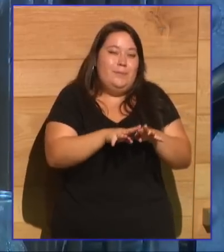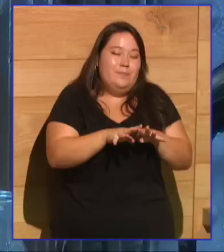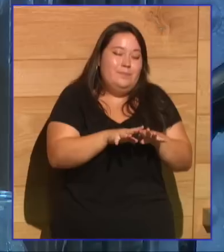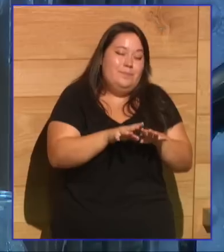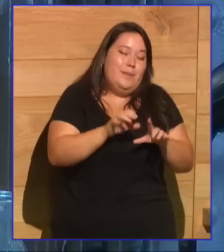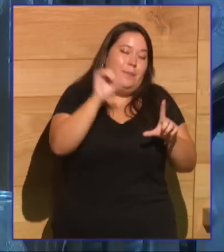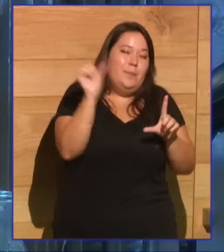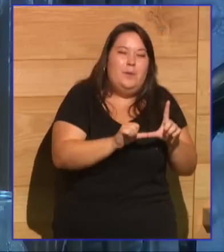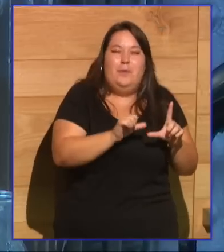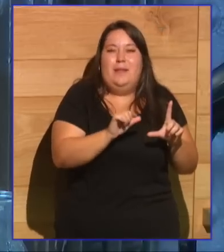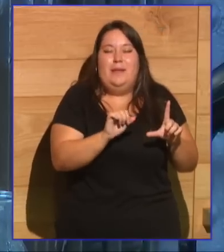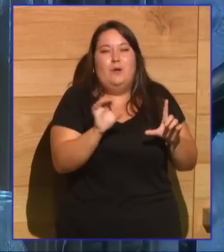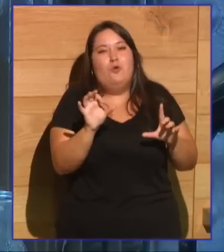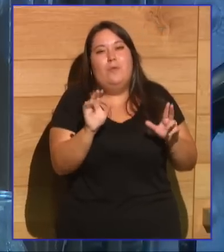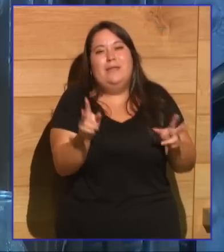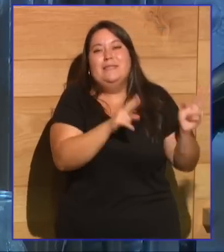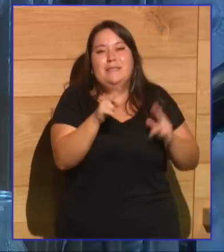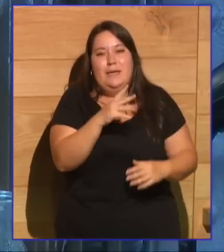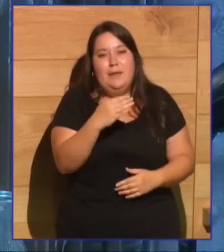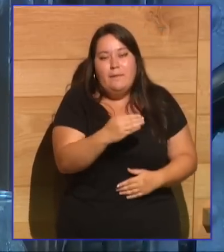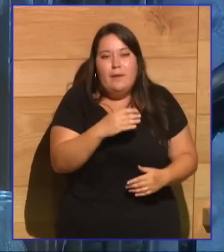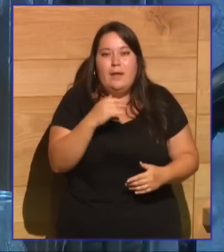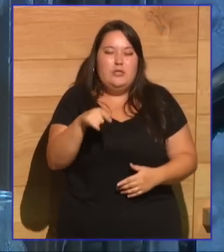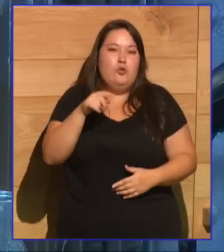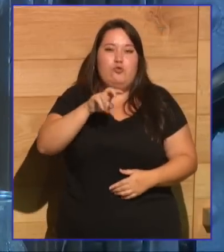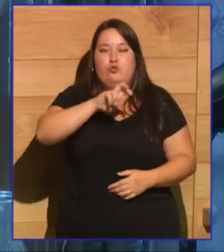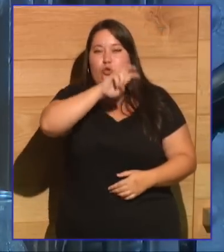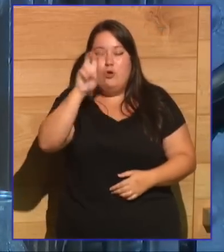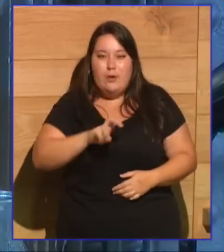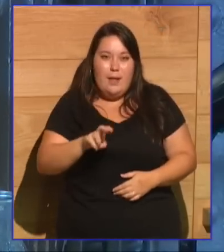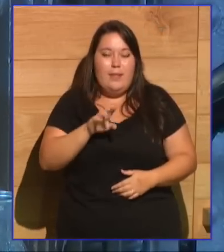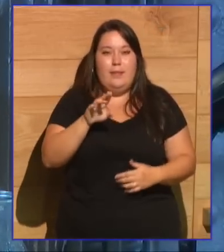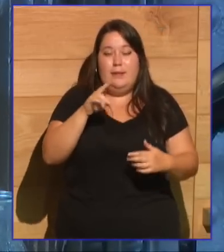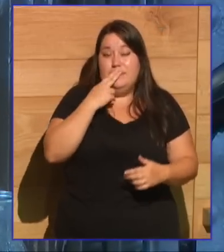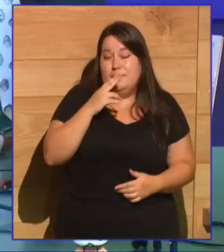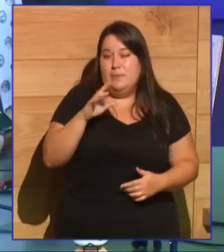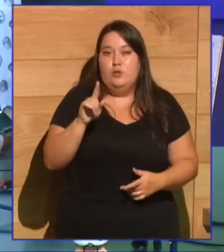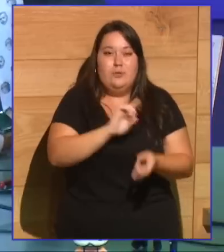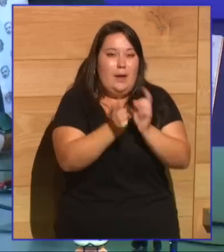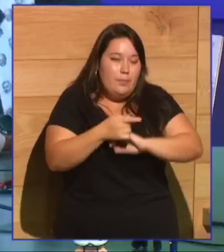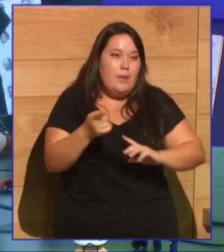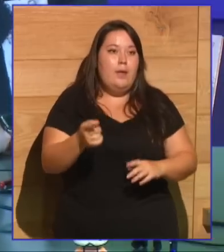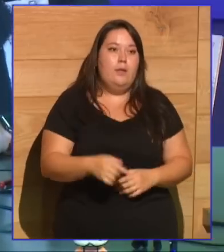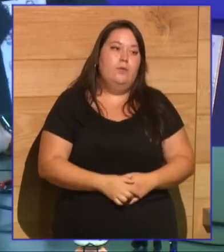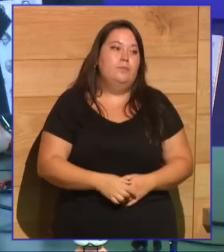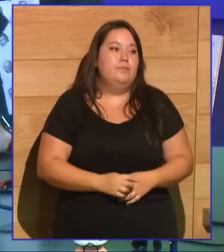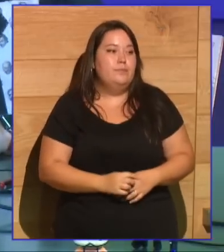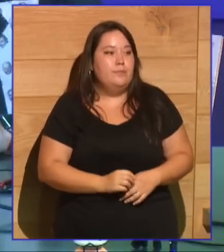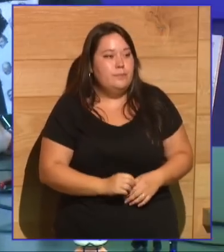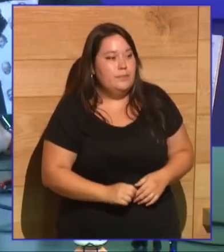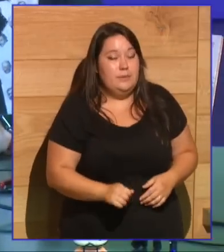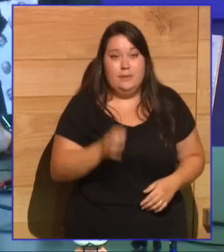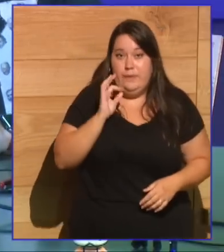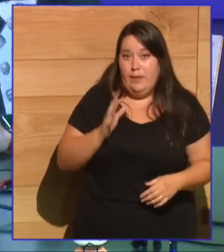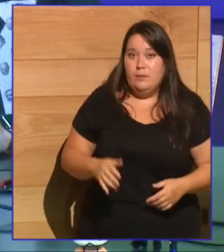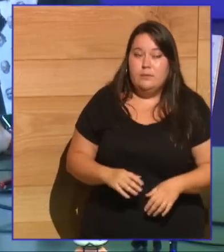película es una los nazis es una caricatura esto no son mis nazis que menos han cambiado pero que son ganas de meterse columna seguir eso eso eso